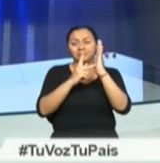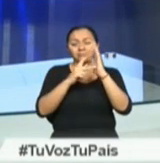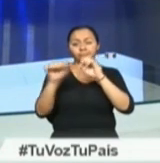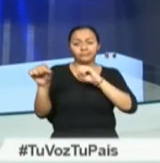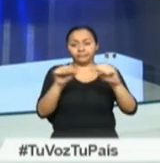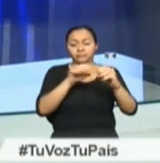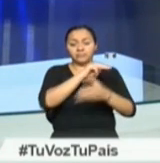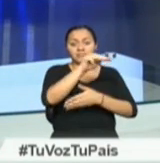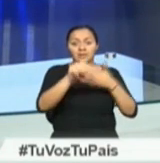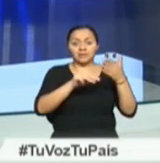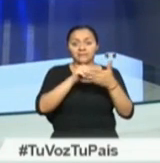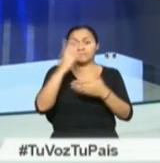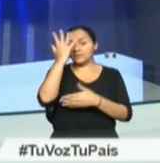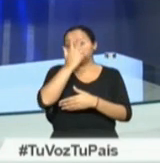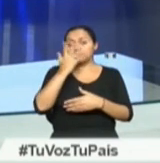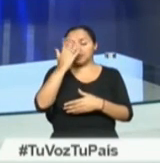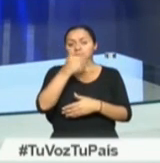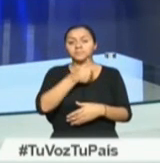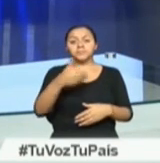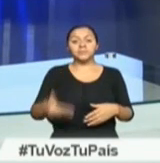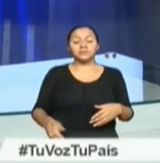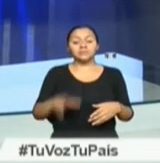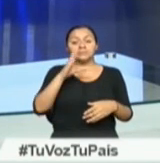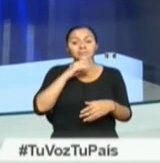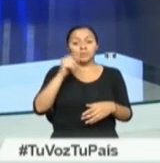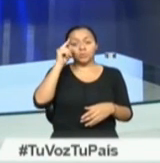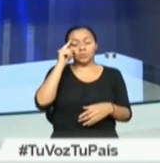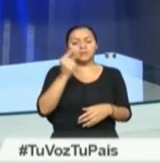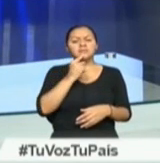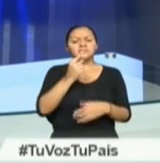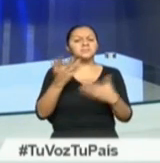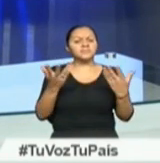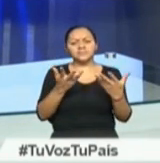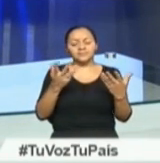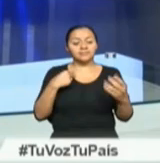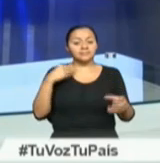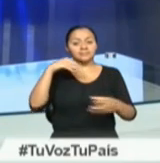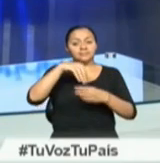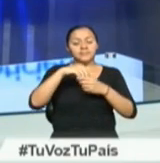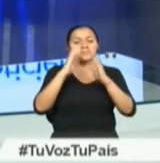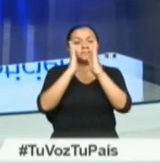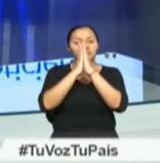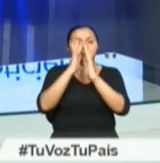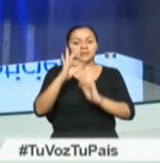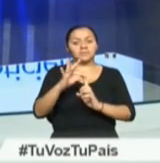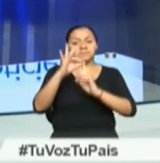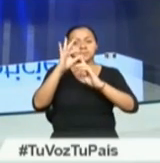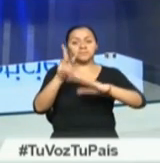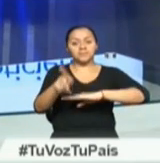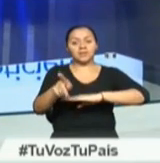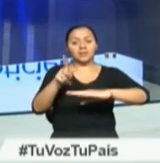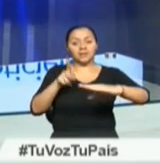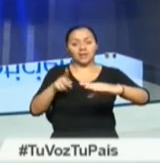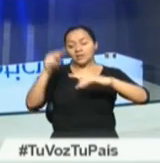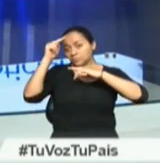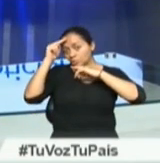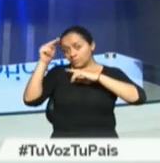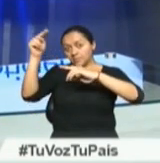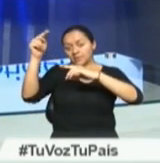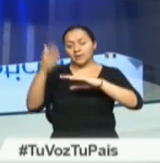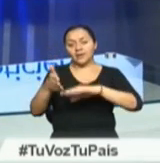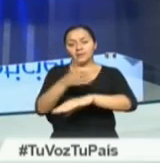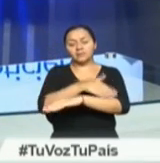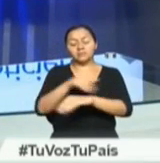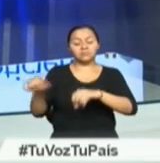y Esmeraldas. El presidente de la República, Rafael Correa, participó en una misa campal en Pedernales en homenaje a las víctimas